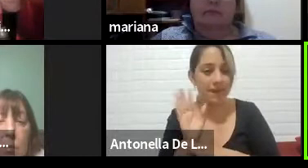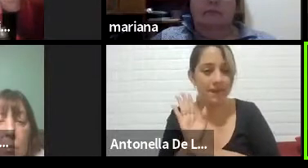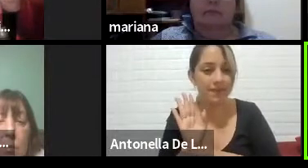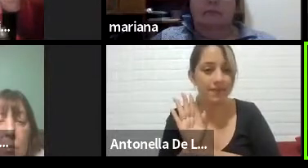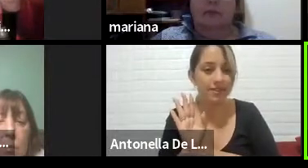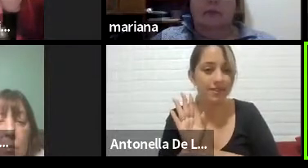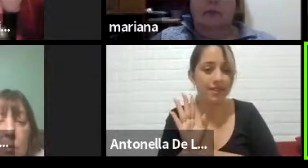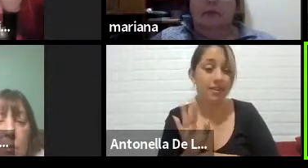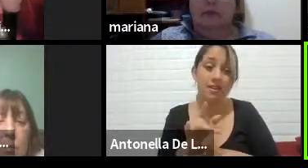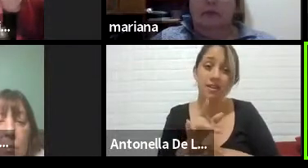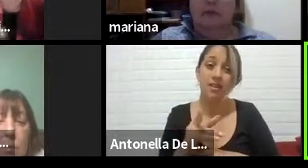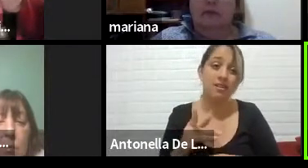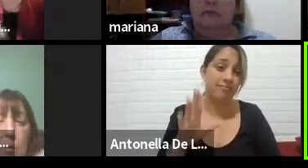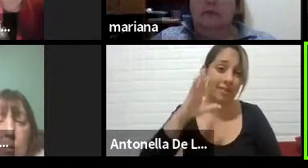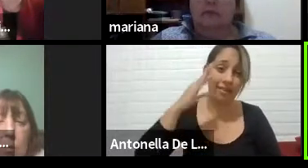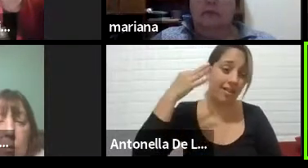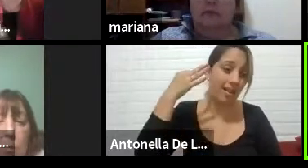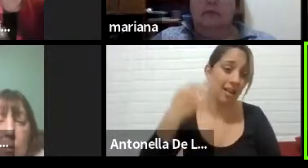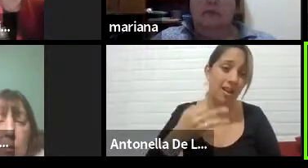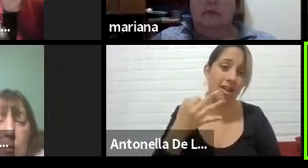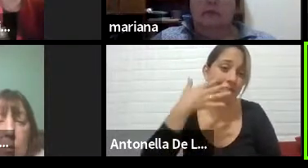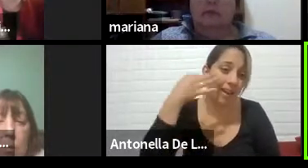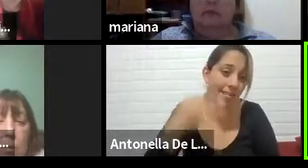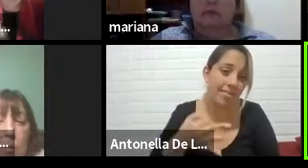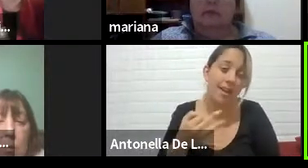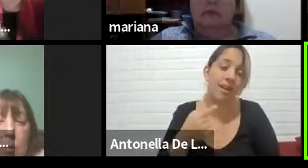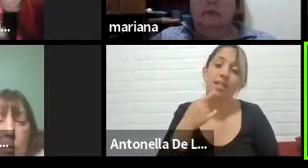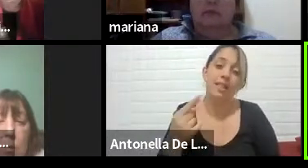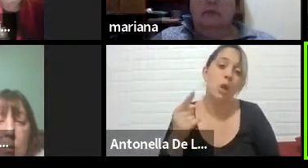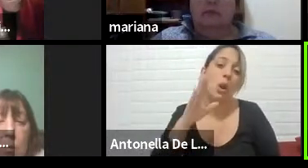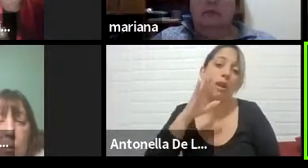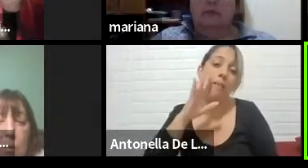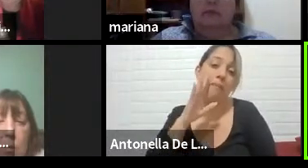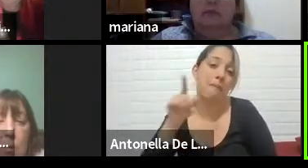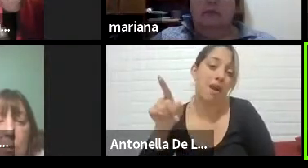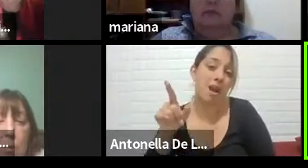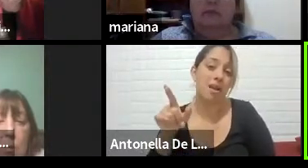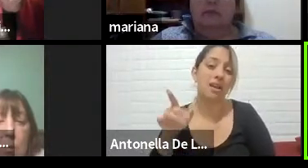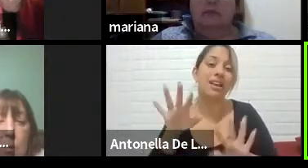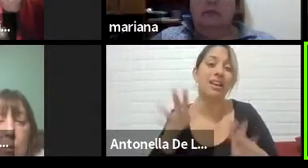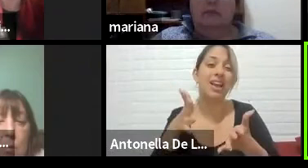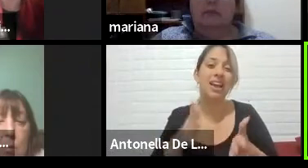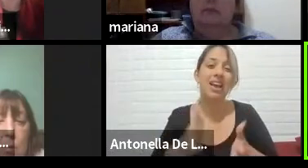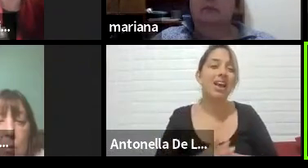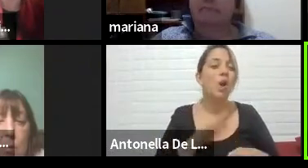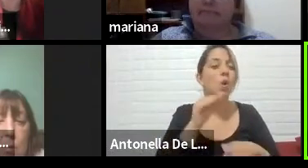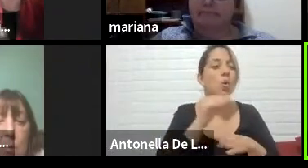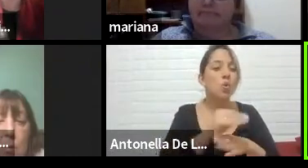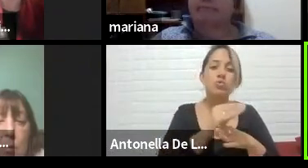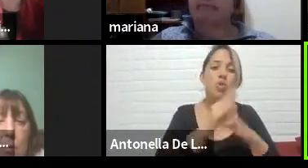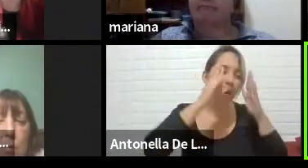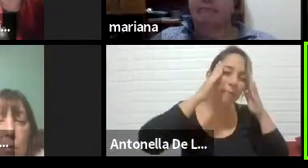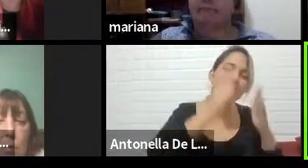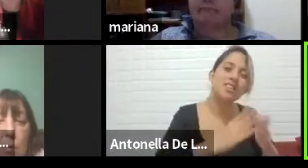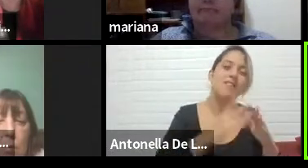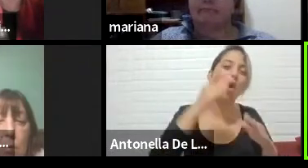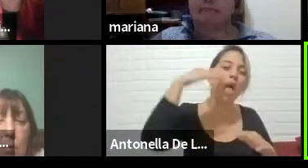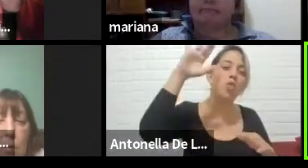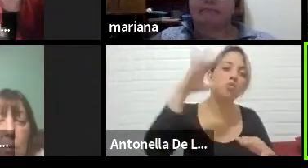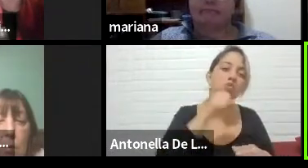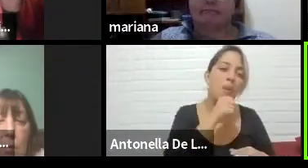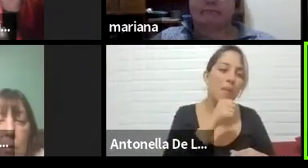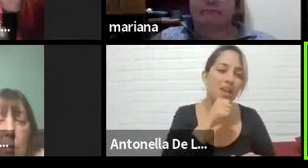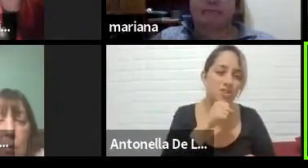totalmente cierto lo que dijo la mamá, que se enfoca muchísimo en el adulto mayor. El curso se